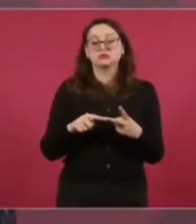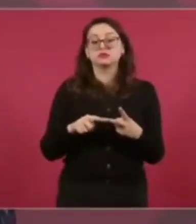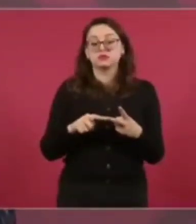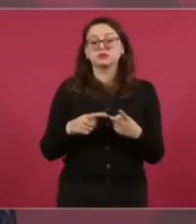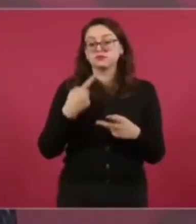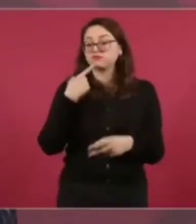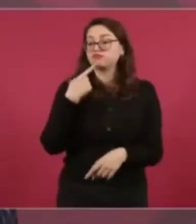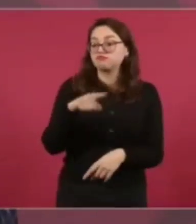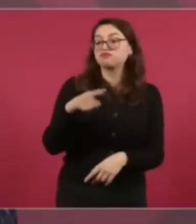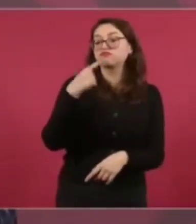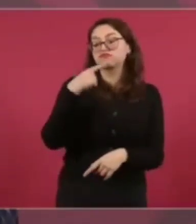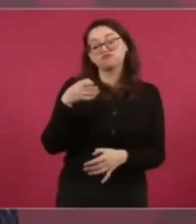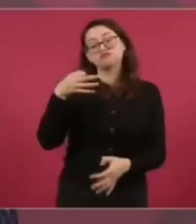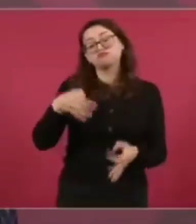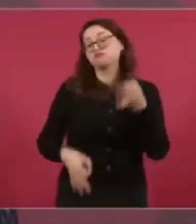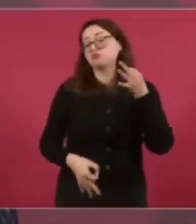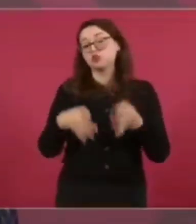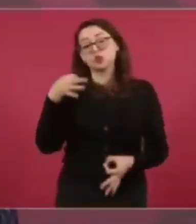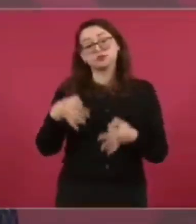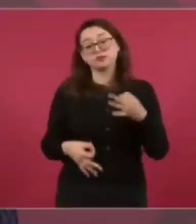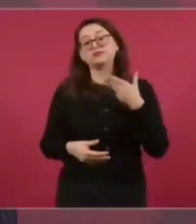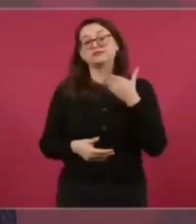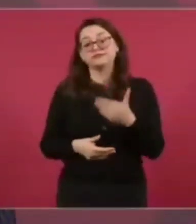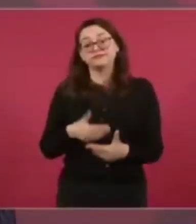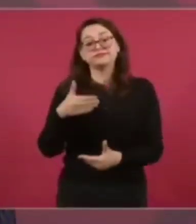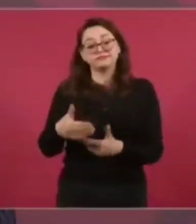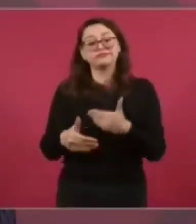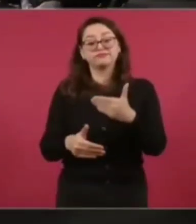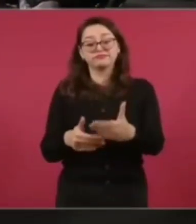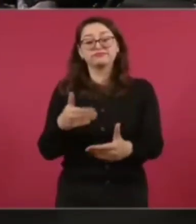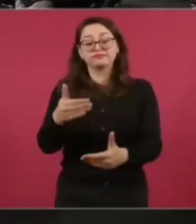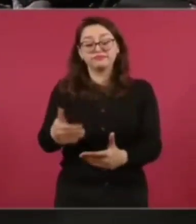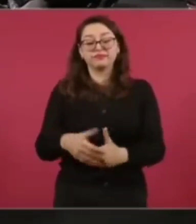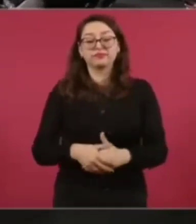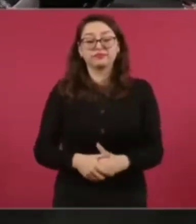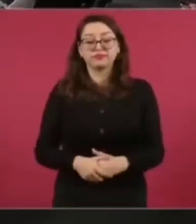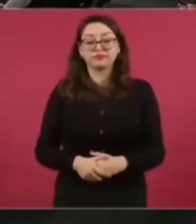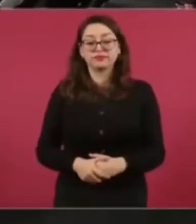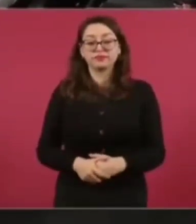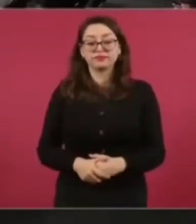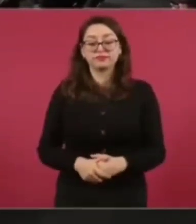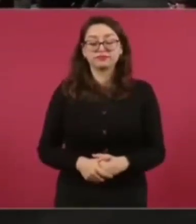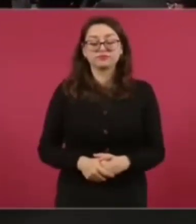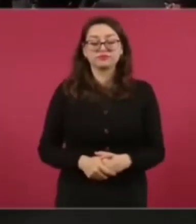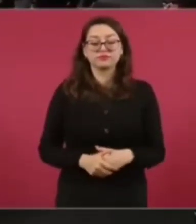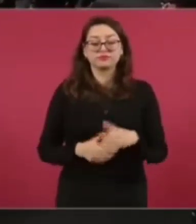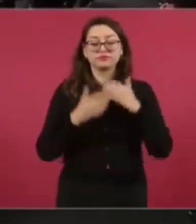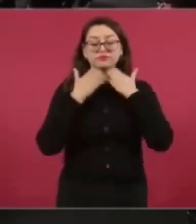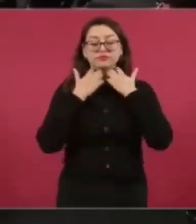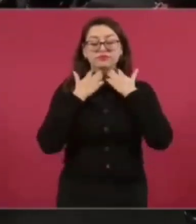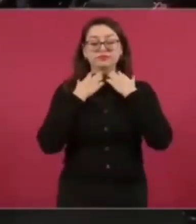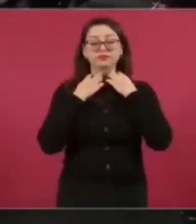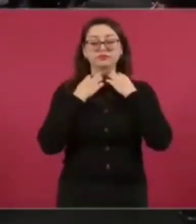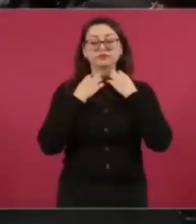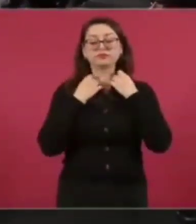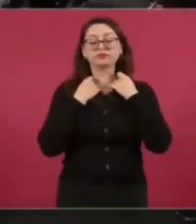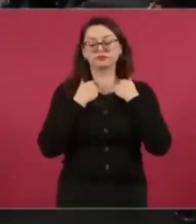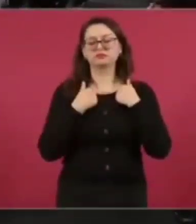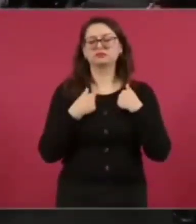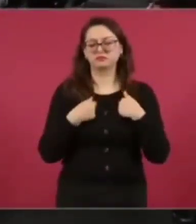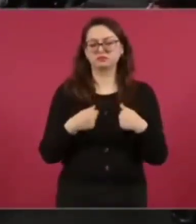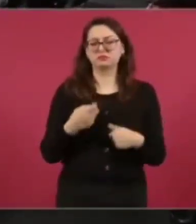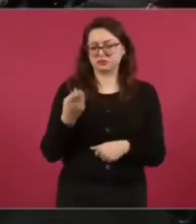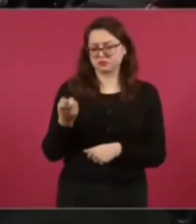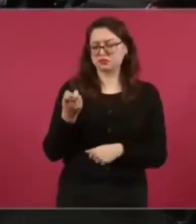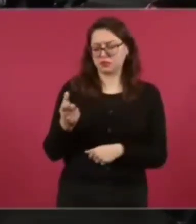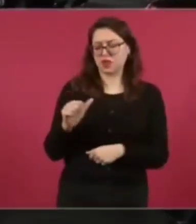denuncias penales, pero sí se está analizando. Lo de Abengoa, ¿no? Sí, lo de Abengoa y